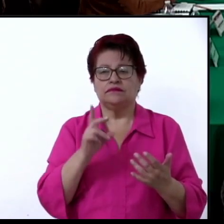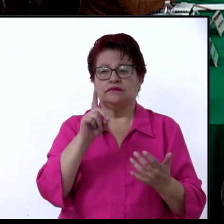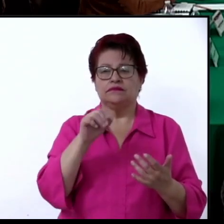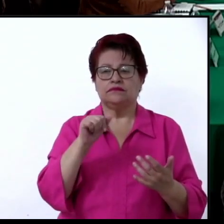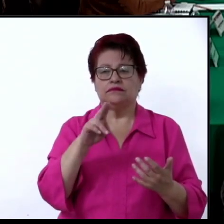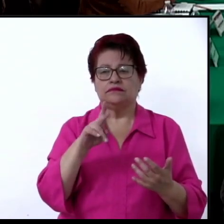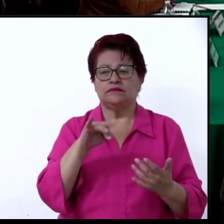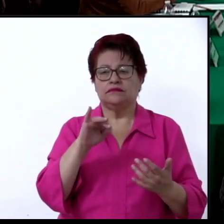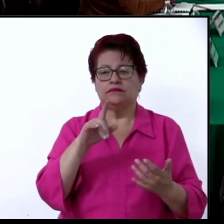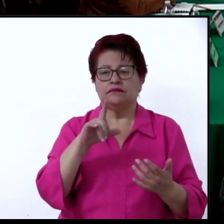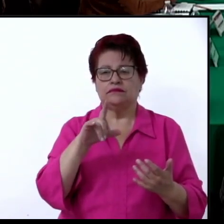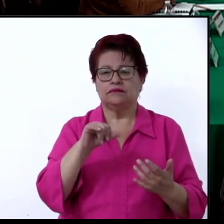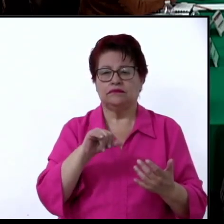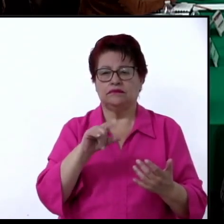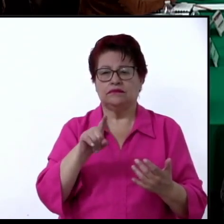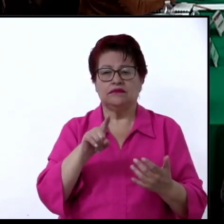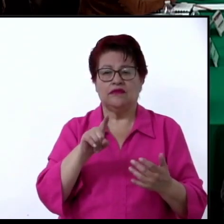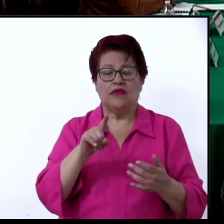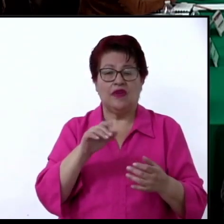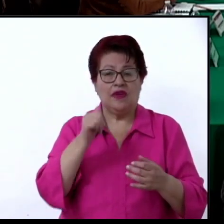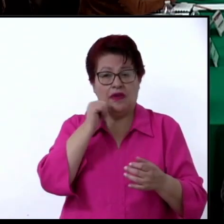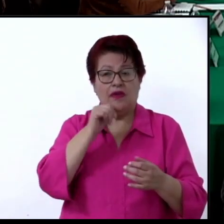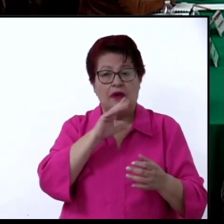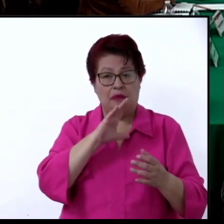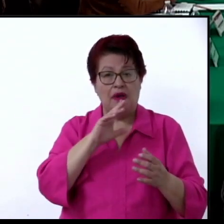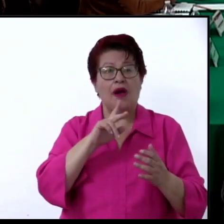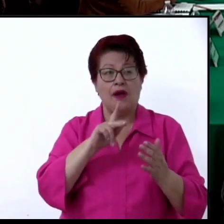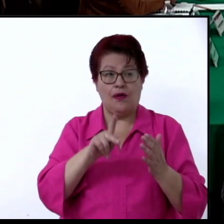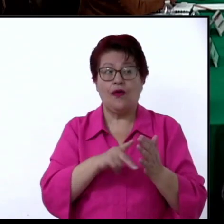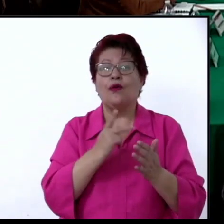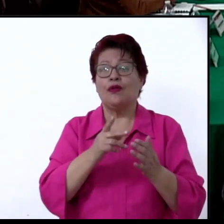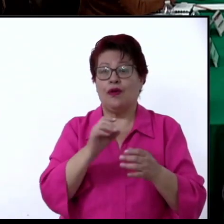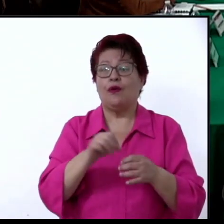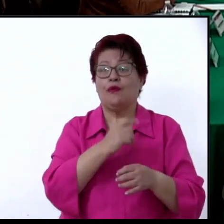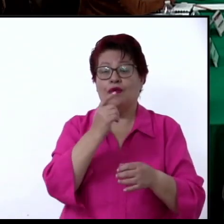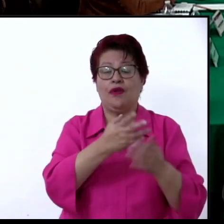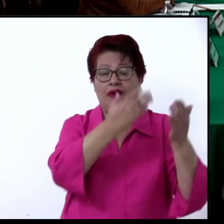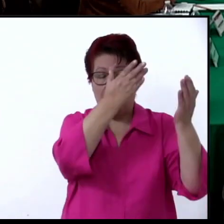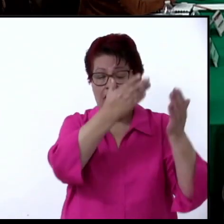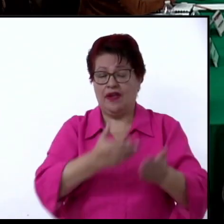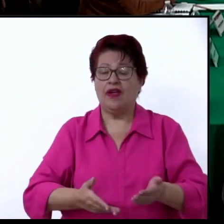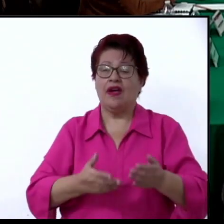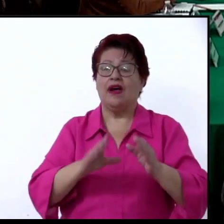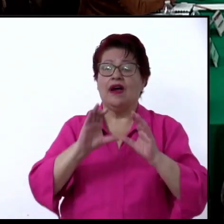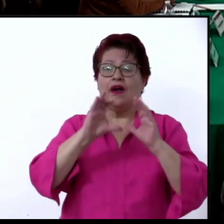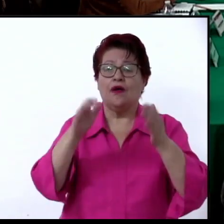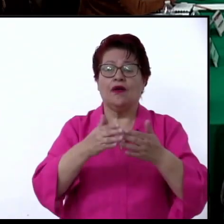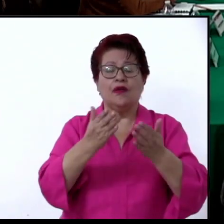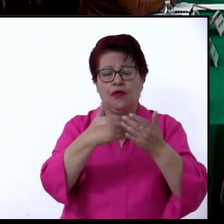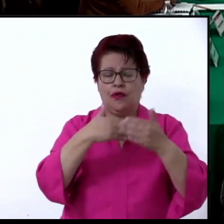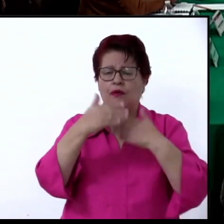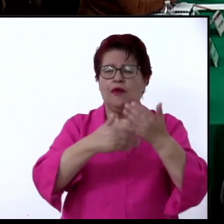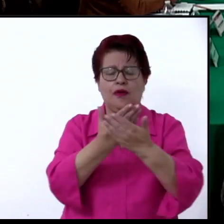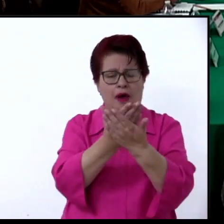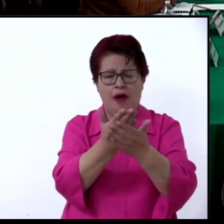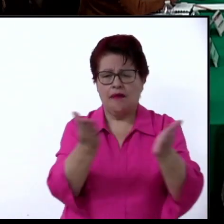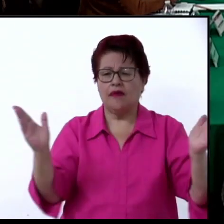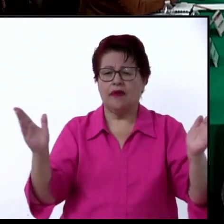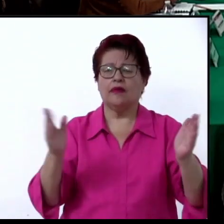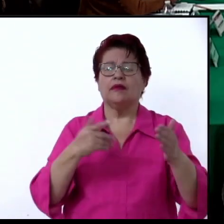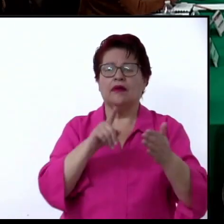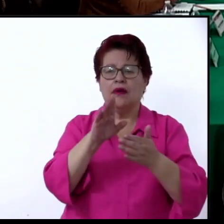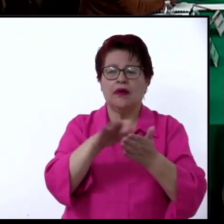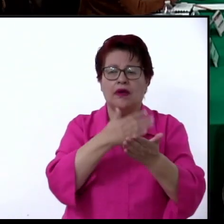Daniela, pues siempre hay una opción de regresar al congreso, ya están los procesos abiertos aquí lo